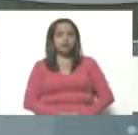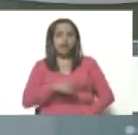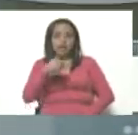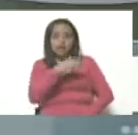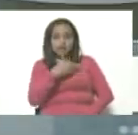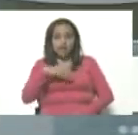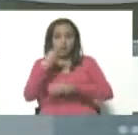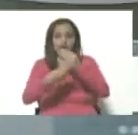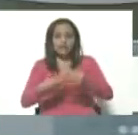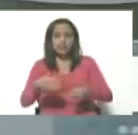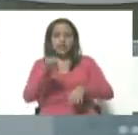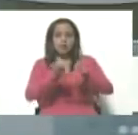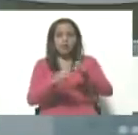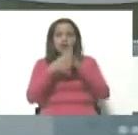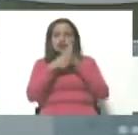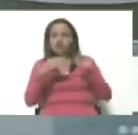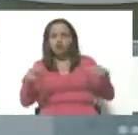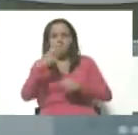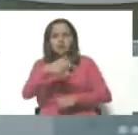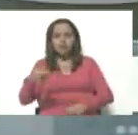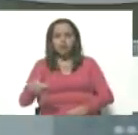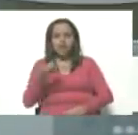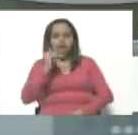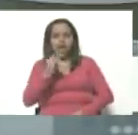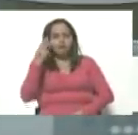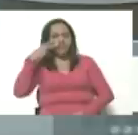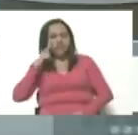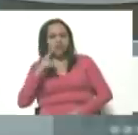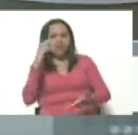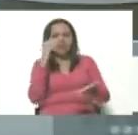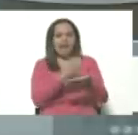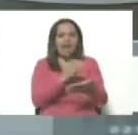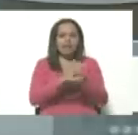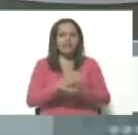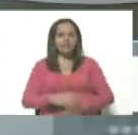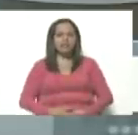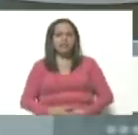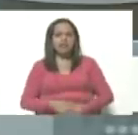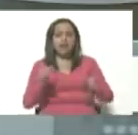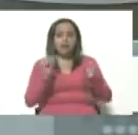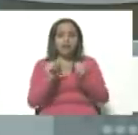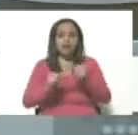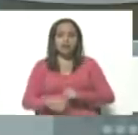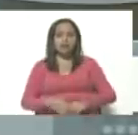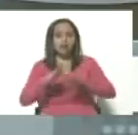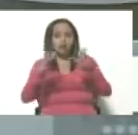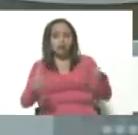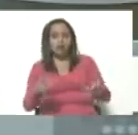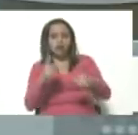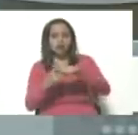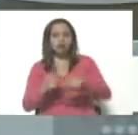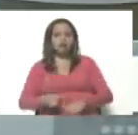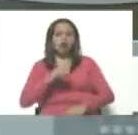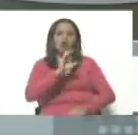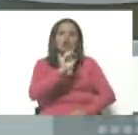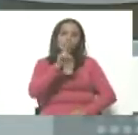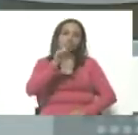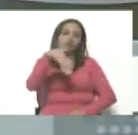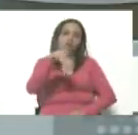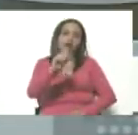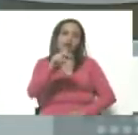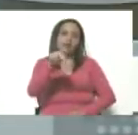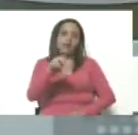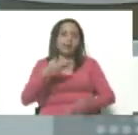hacer los exámenes a todos los trocheros donde estén. En Catia, en El Vigía, en Puerto La Cruz, en Cumaná.